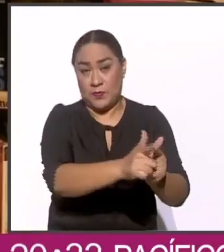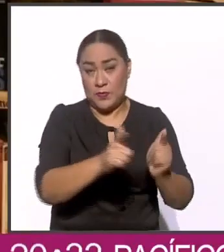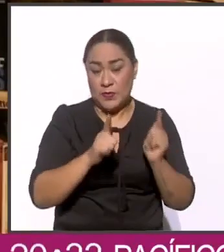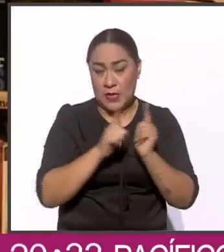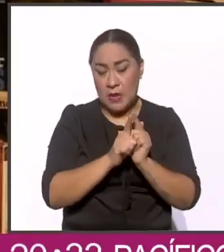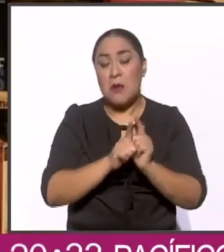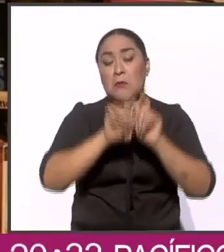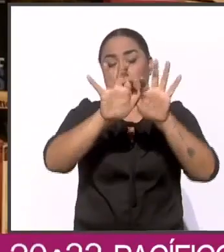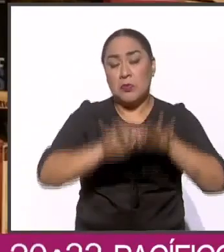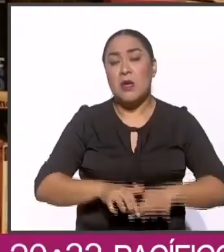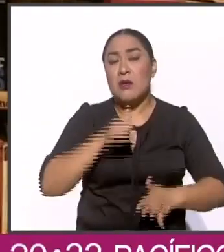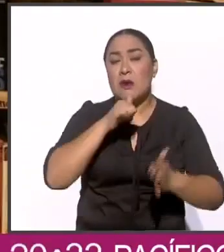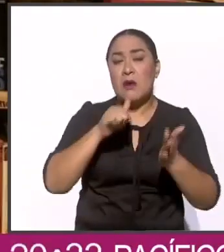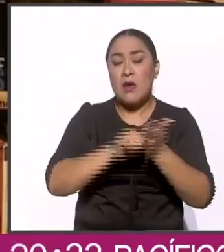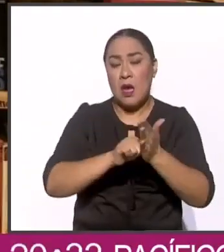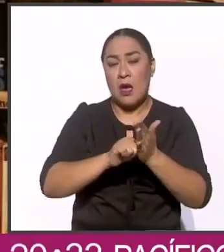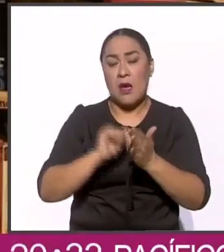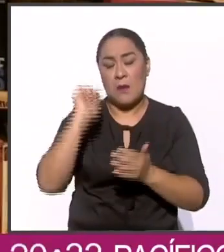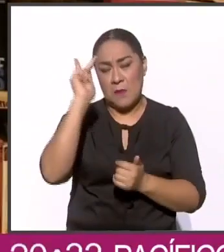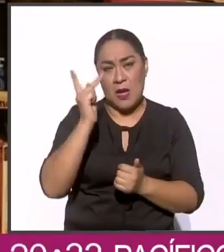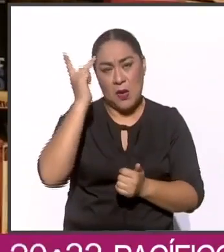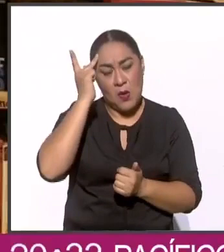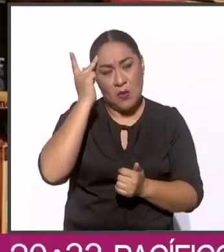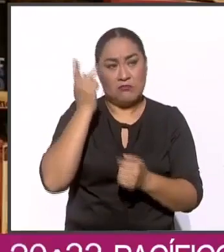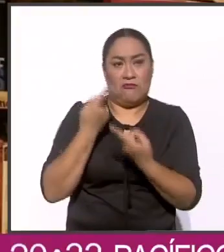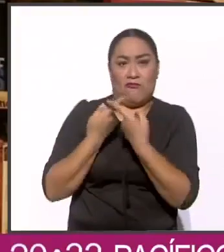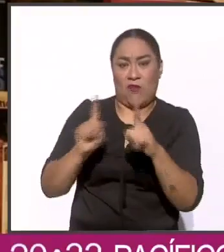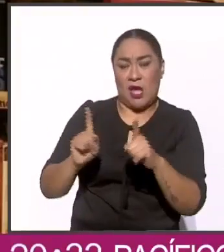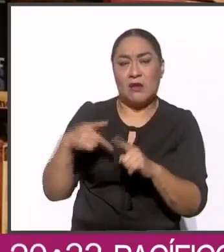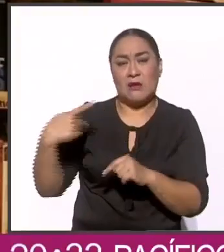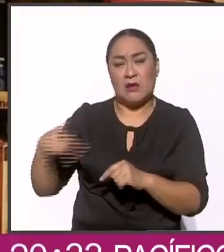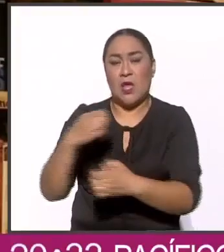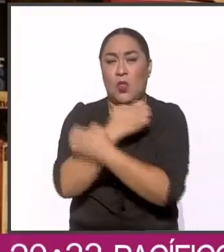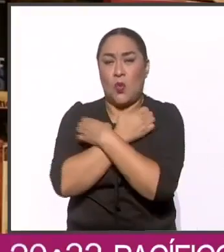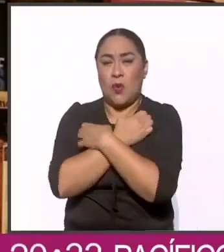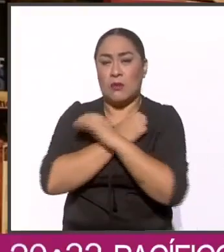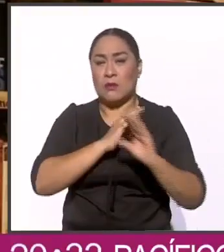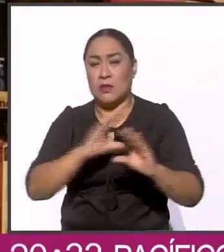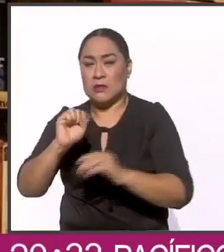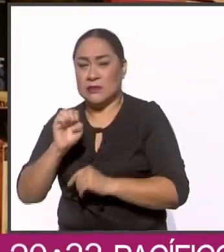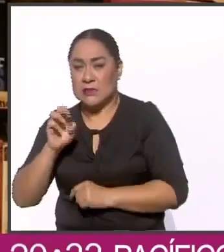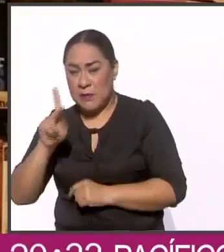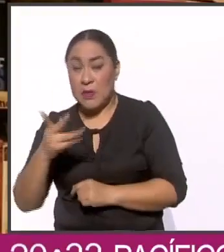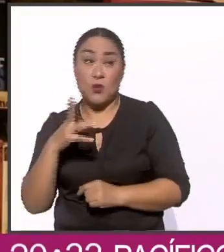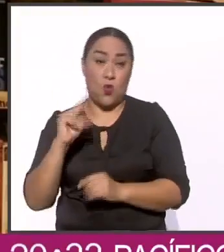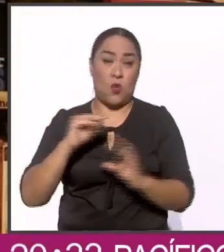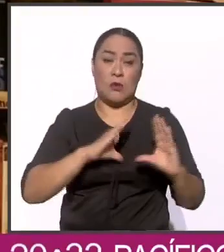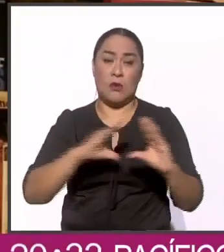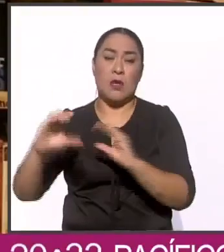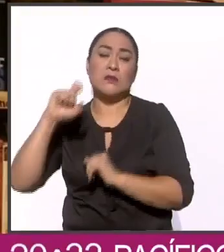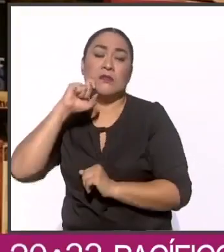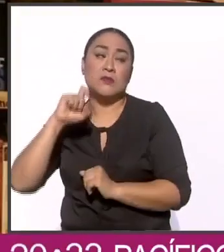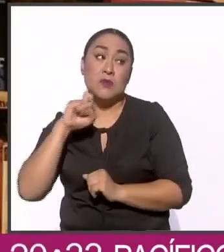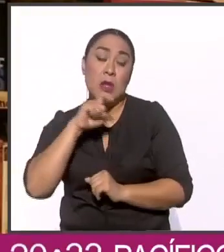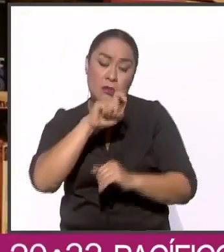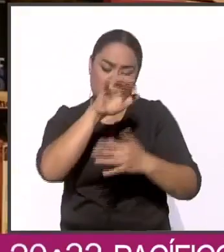carta pastoral contraria a la educación socialista y a la enseñanza de la sexualidad que